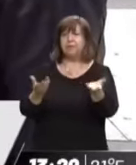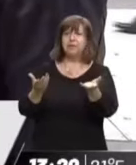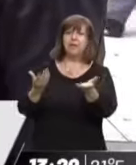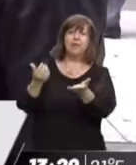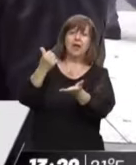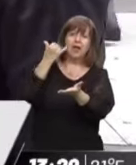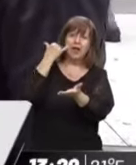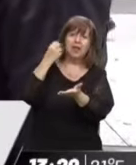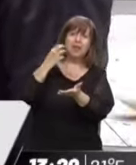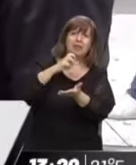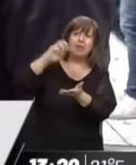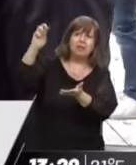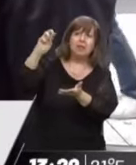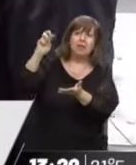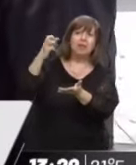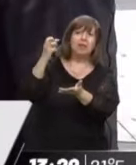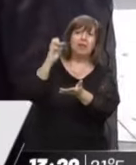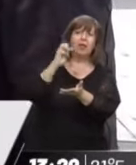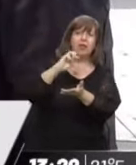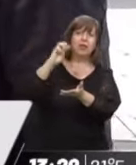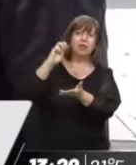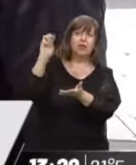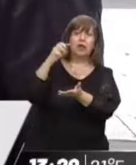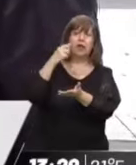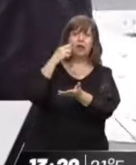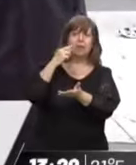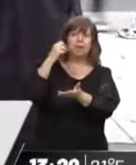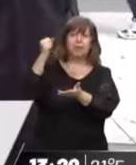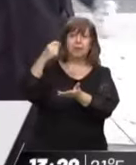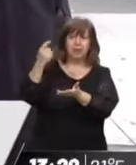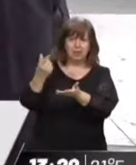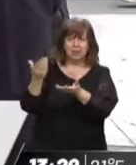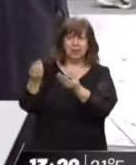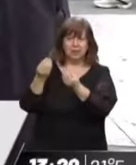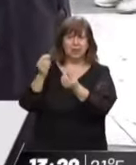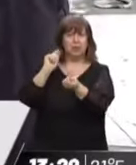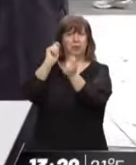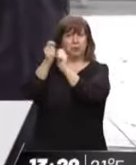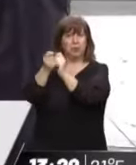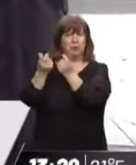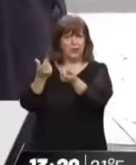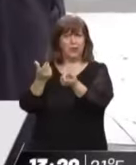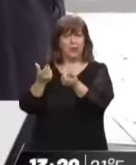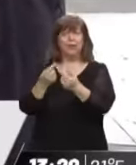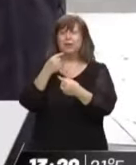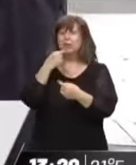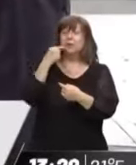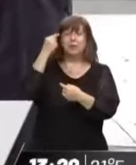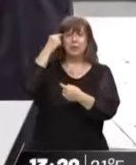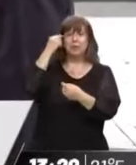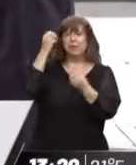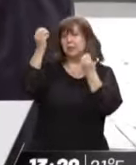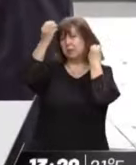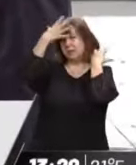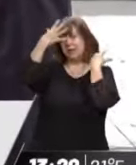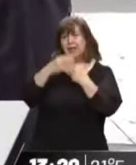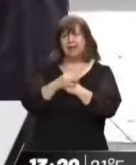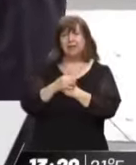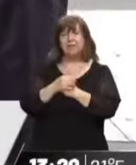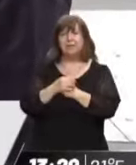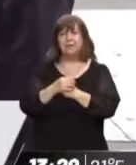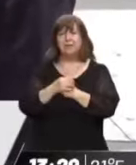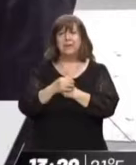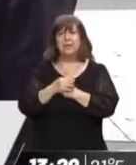solucionado, que el dólar lo tiene a 1000 pesos. ¿Qué piensan de Milei? ¿Lo pudieron escuchar? Sí, lo hemos escuchado. ¿Qué piensan? Para mí Milei es un